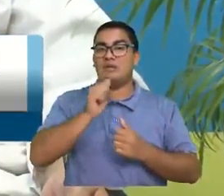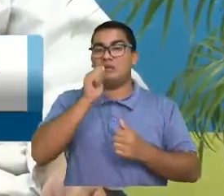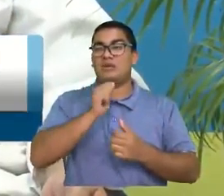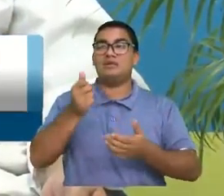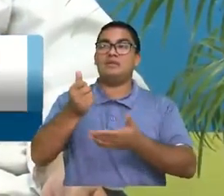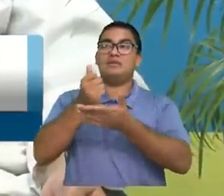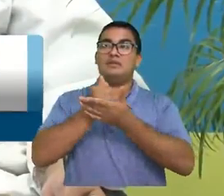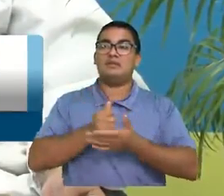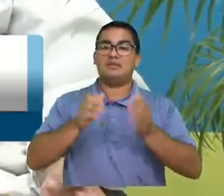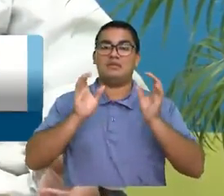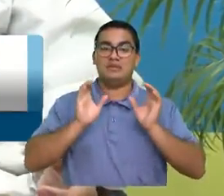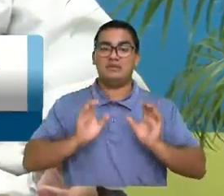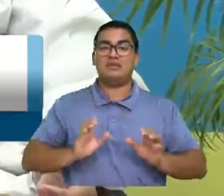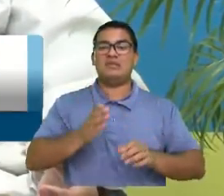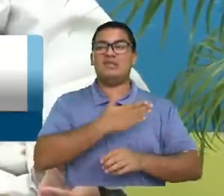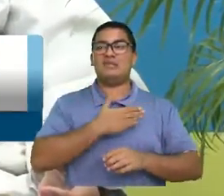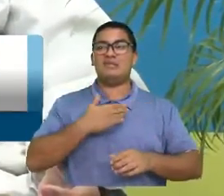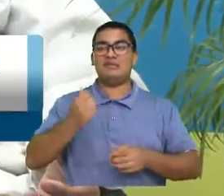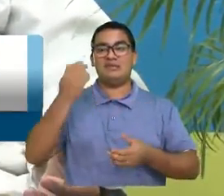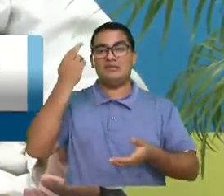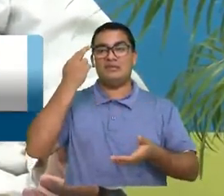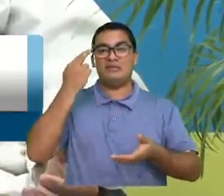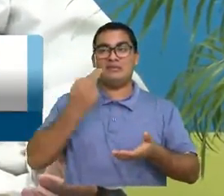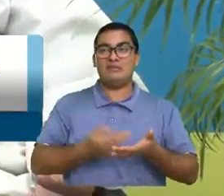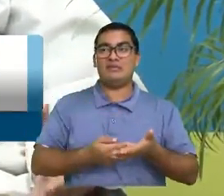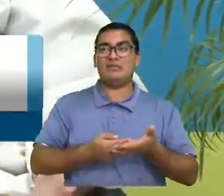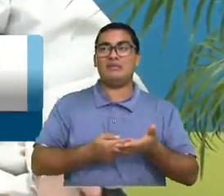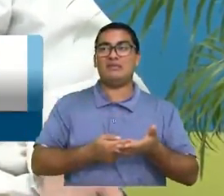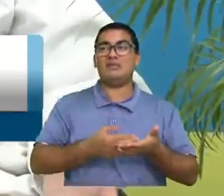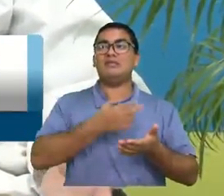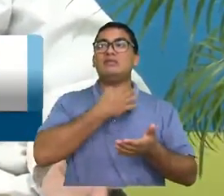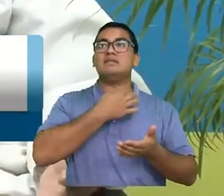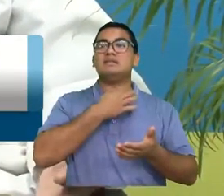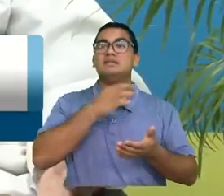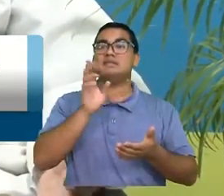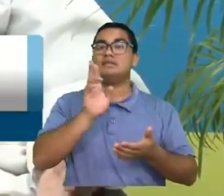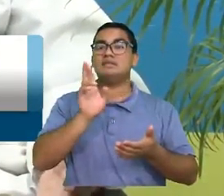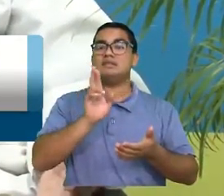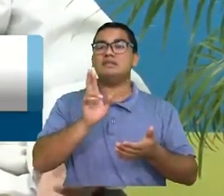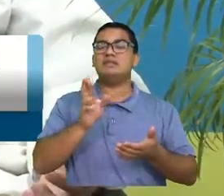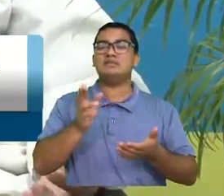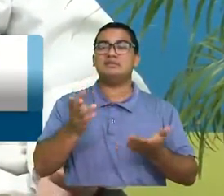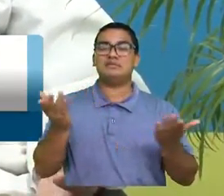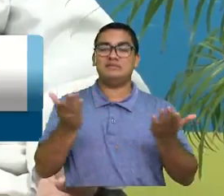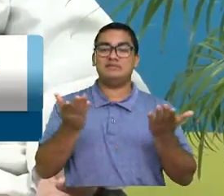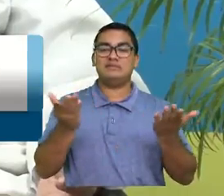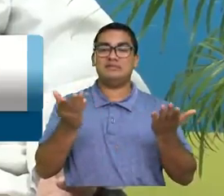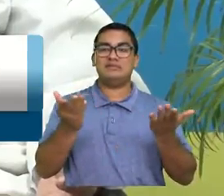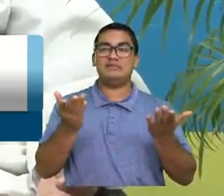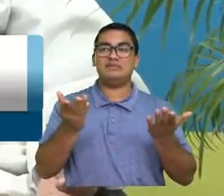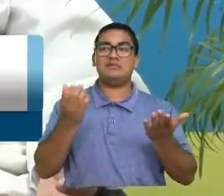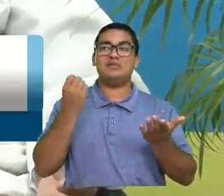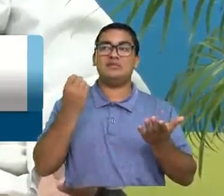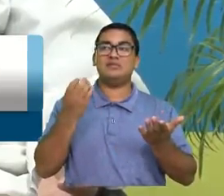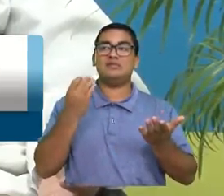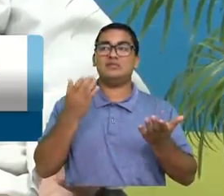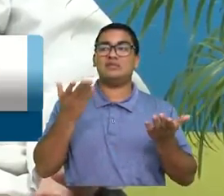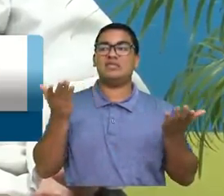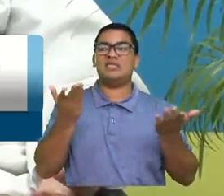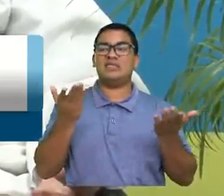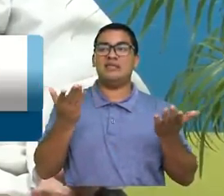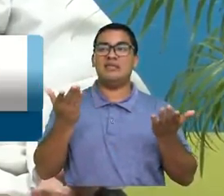ayudar a que la garganta, recuerde que si la garganta está rojita es porque está inflamada, duele, tiene un